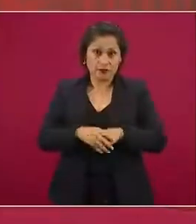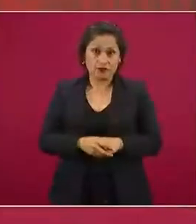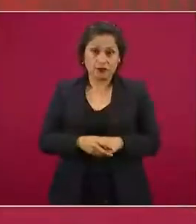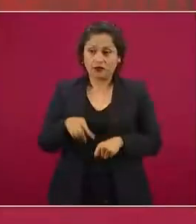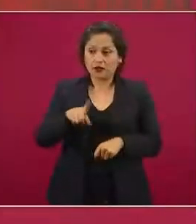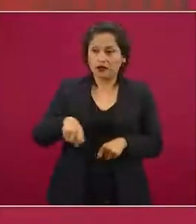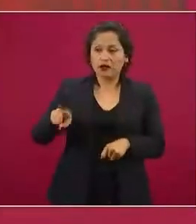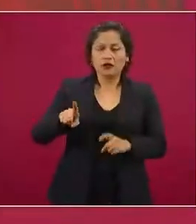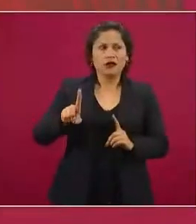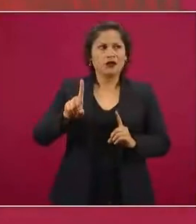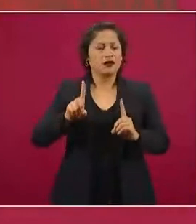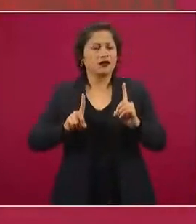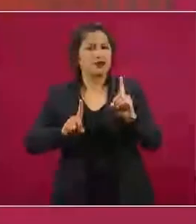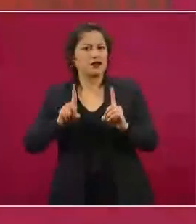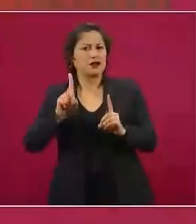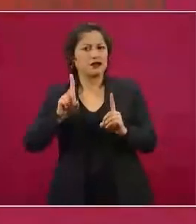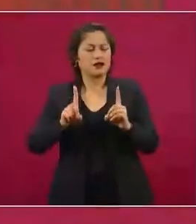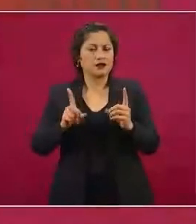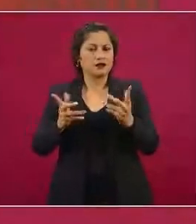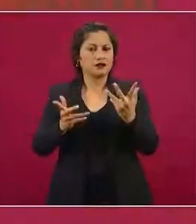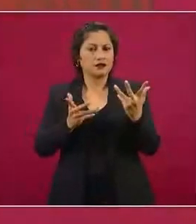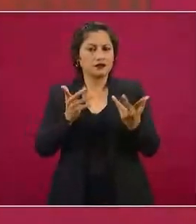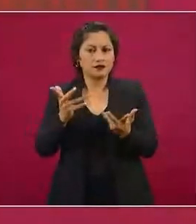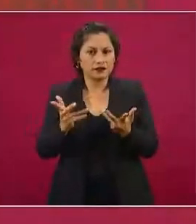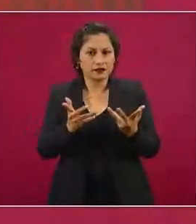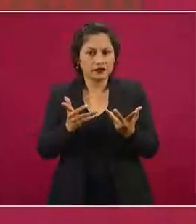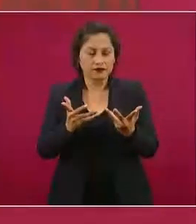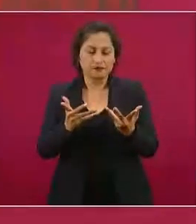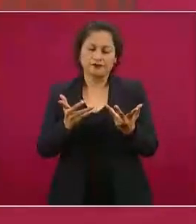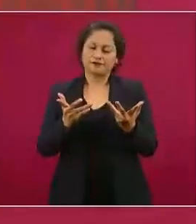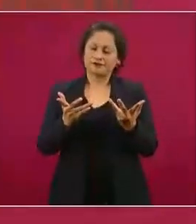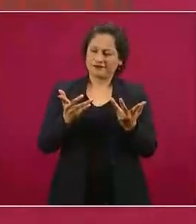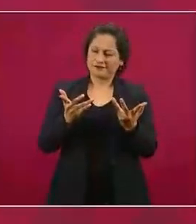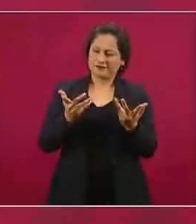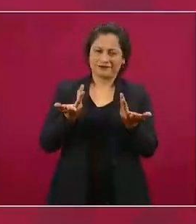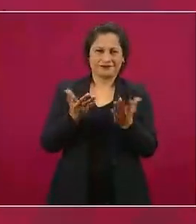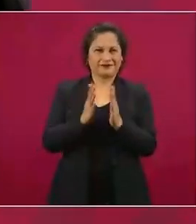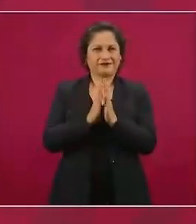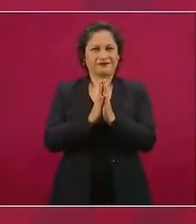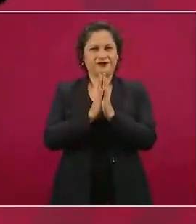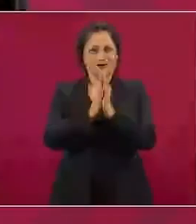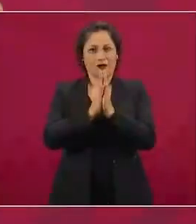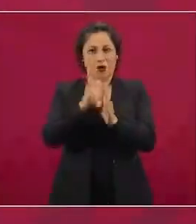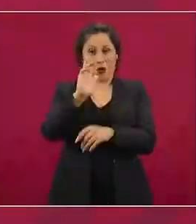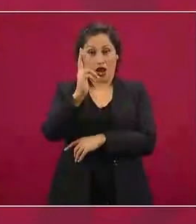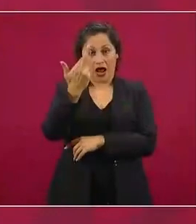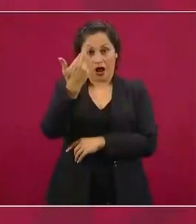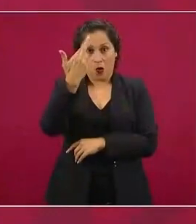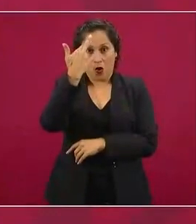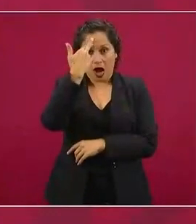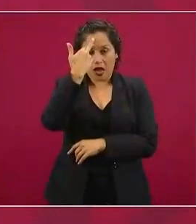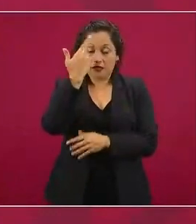se les olvida y hay que estárselos